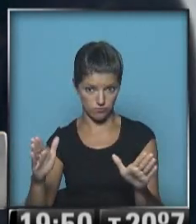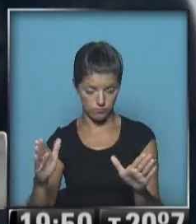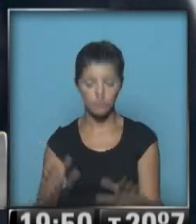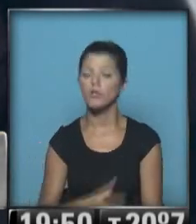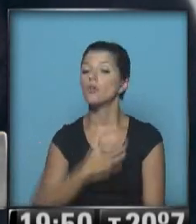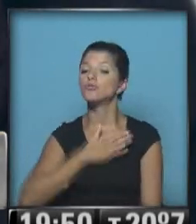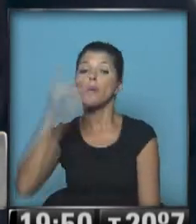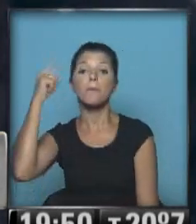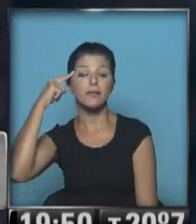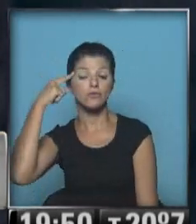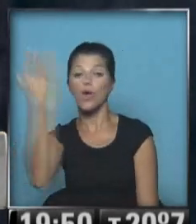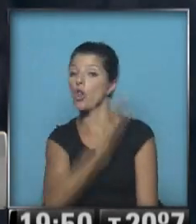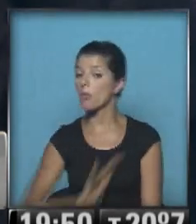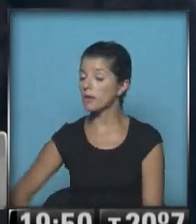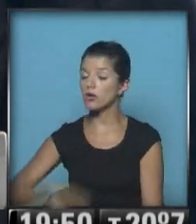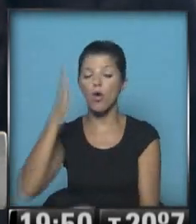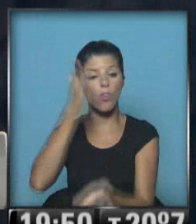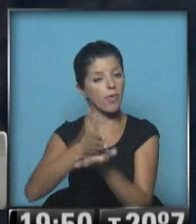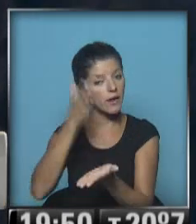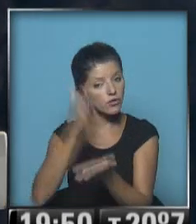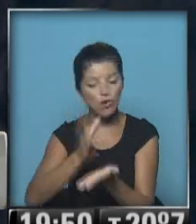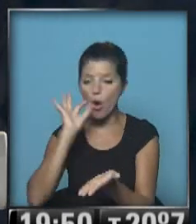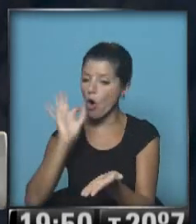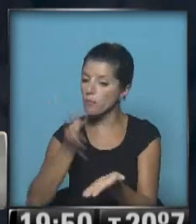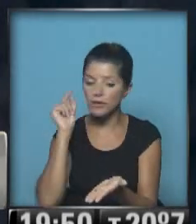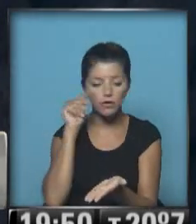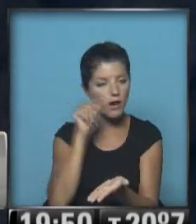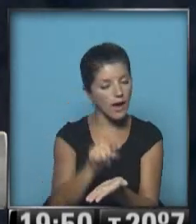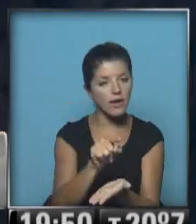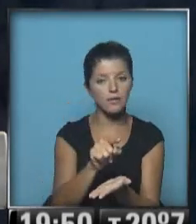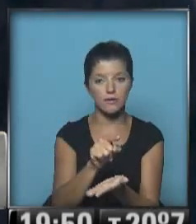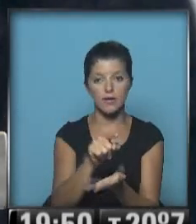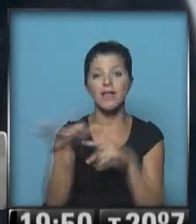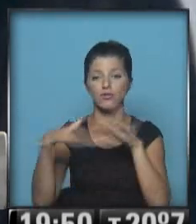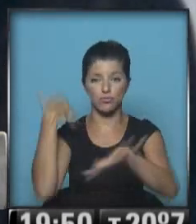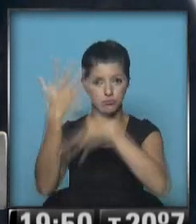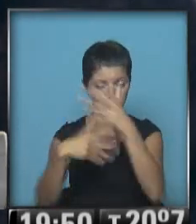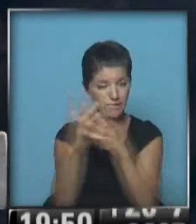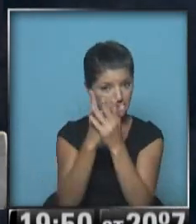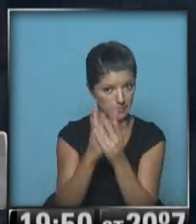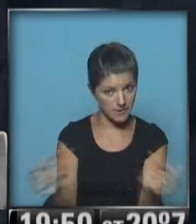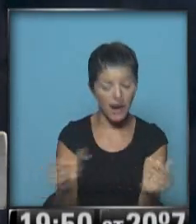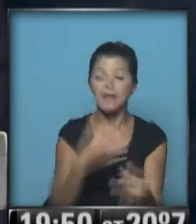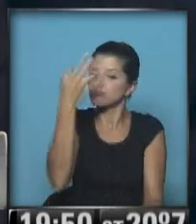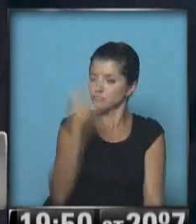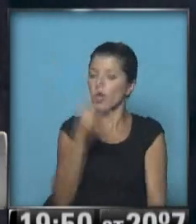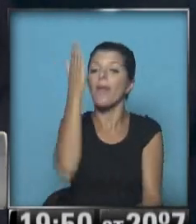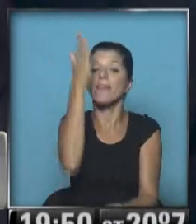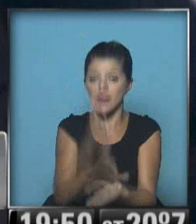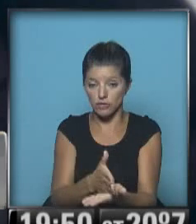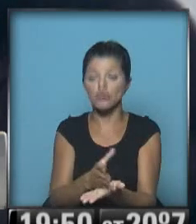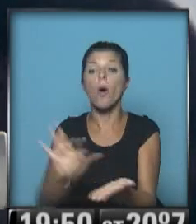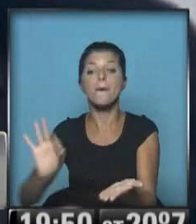Yo creo que el gobierno tiene el derecho y el deber de suprimir la subversión y asegurar los derechos las